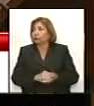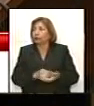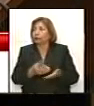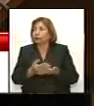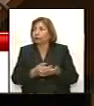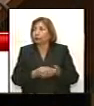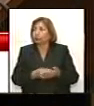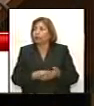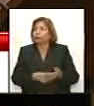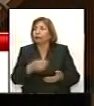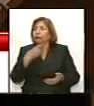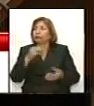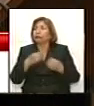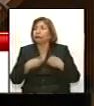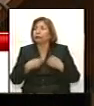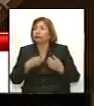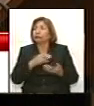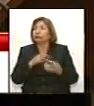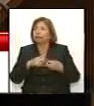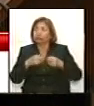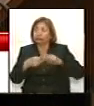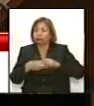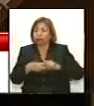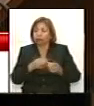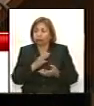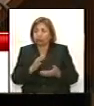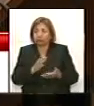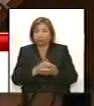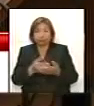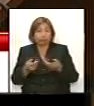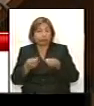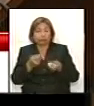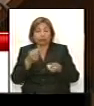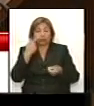de inocencia, tiene problemas de control de